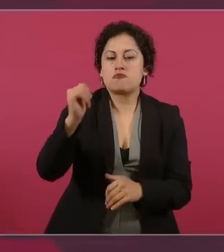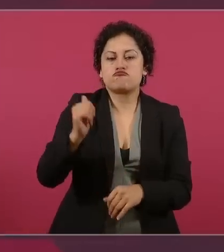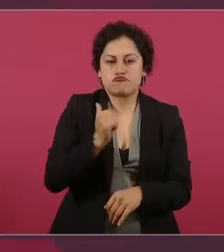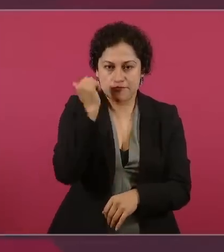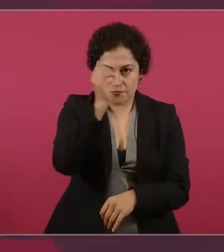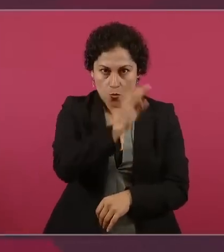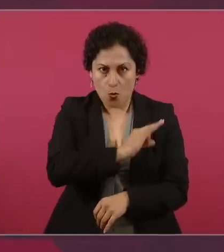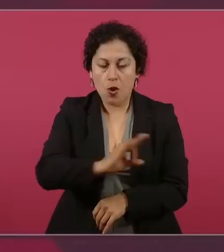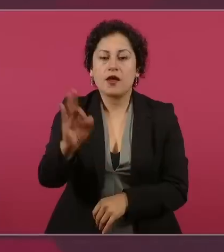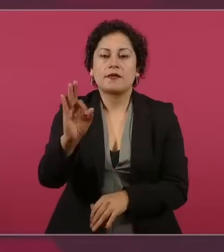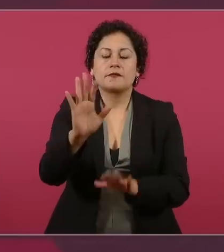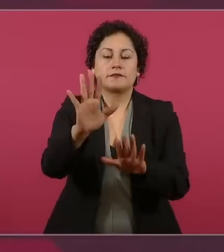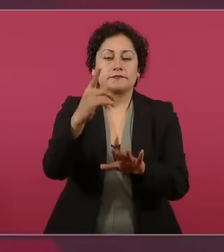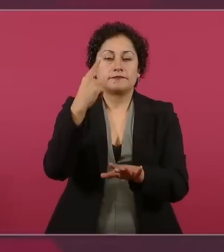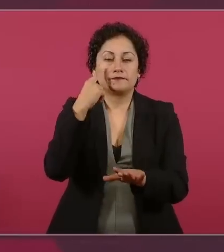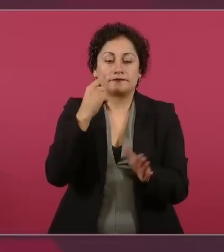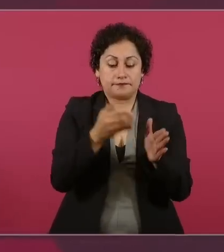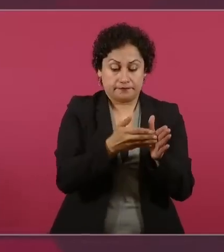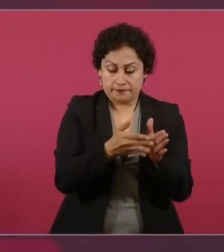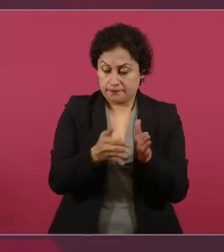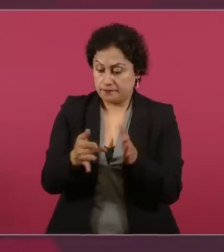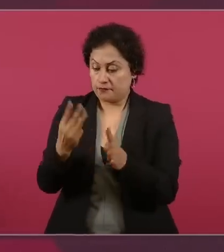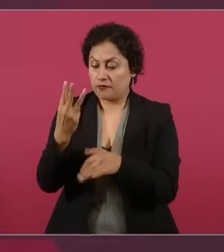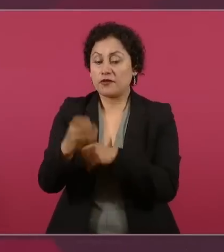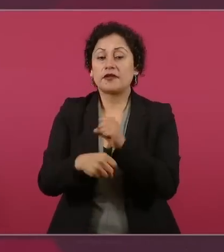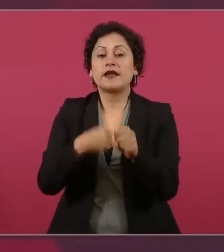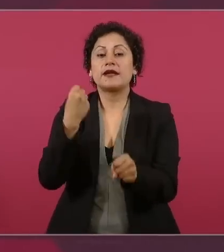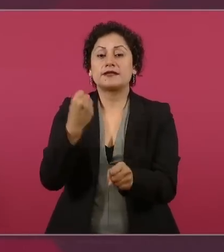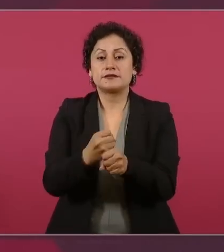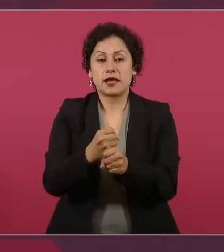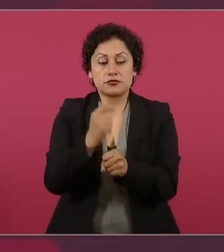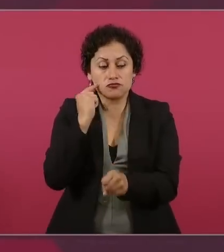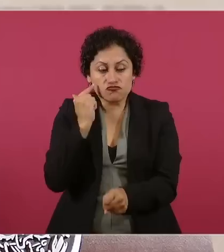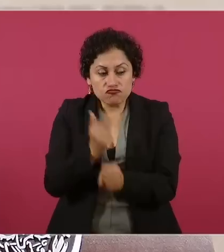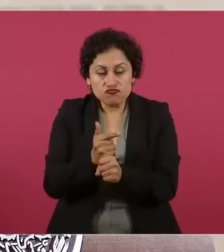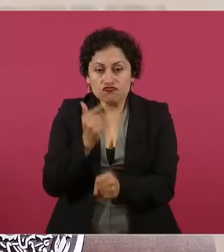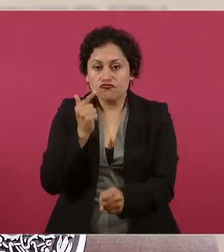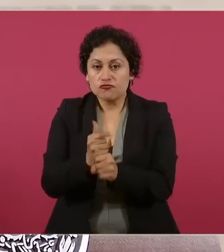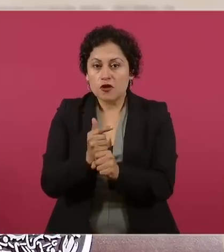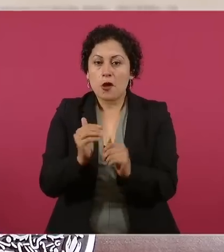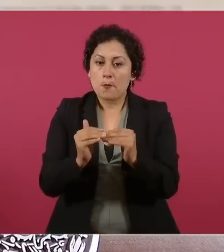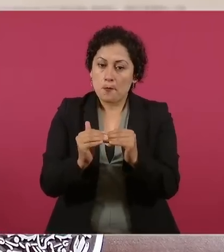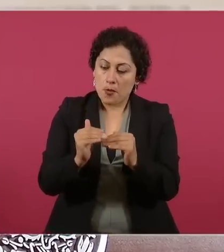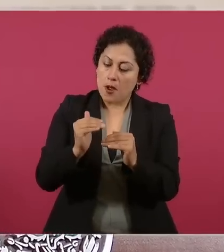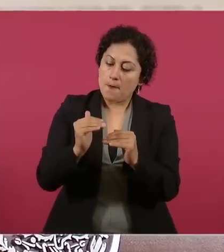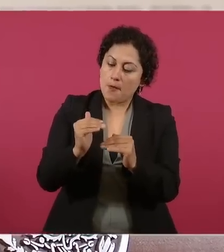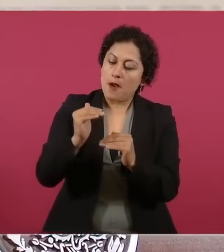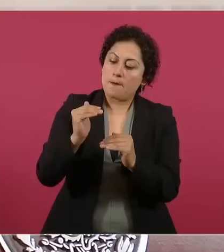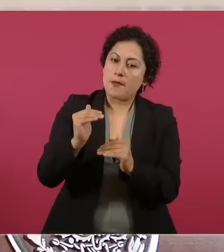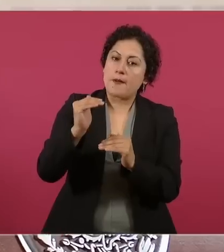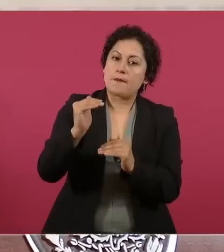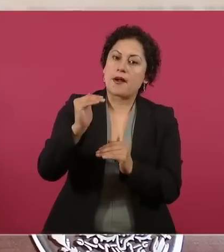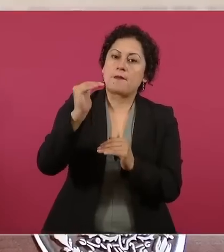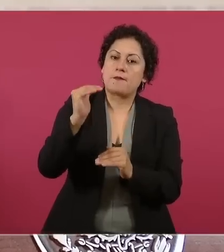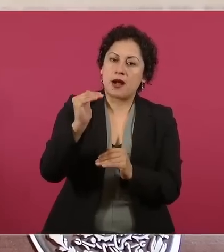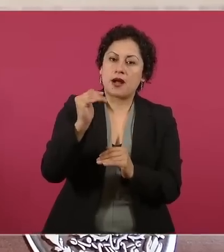con un crecimiento mayor al 3% anual.